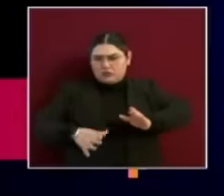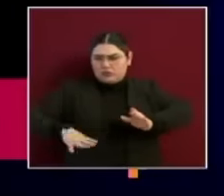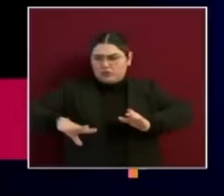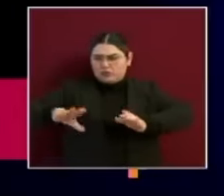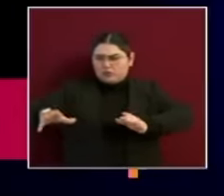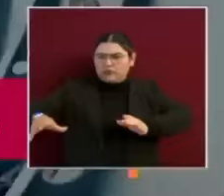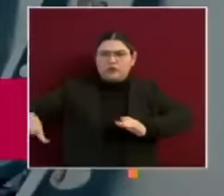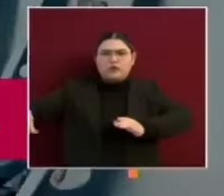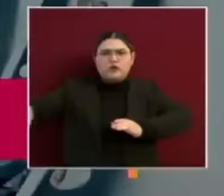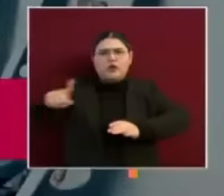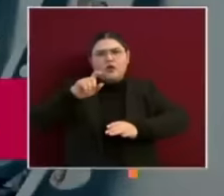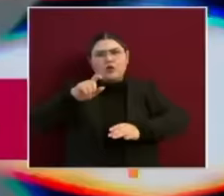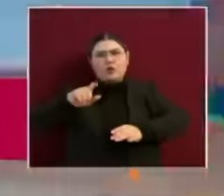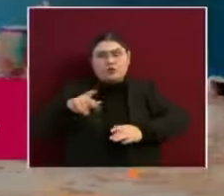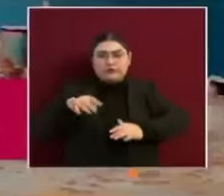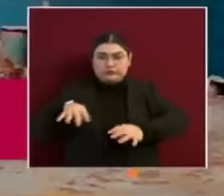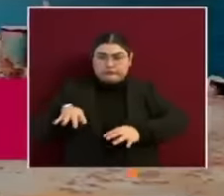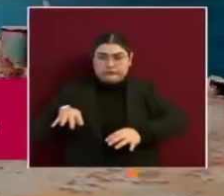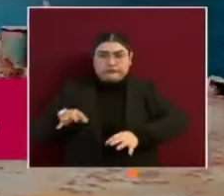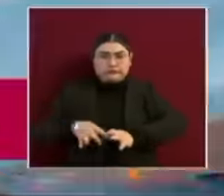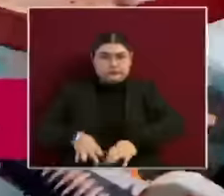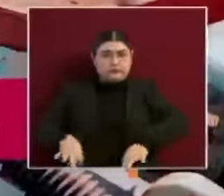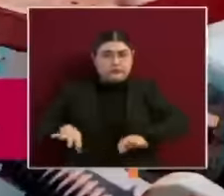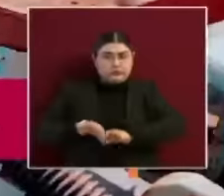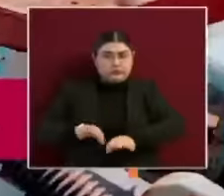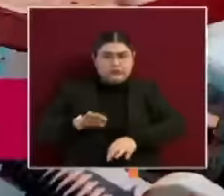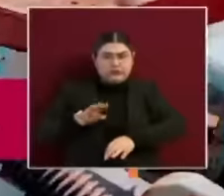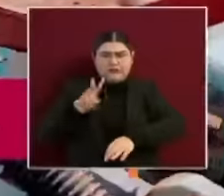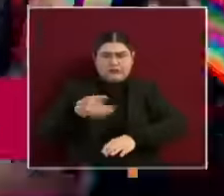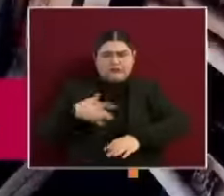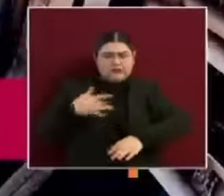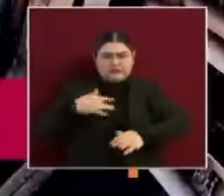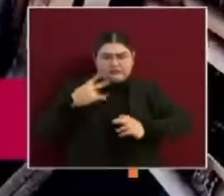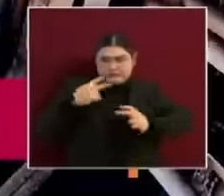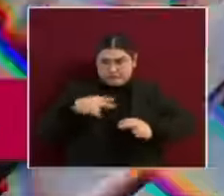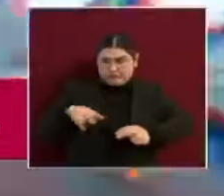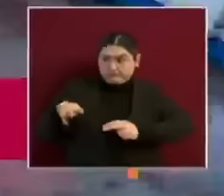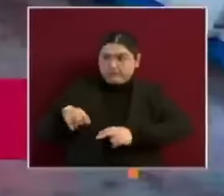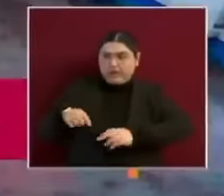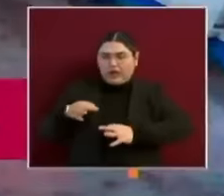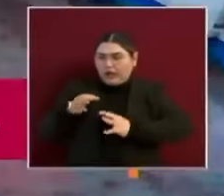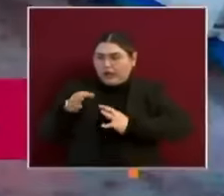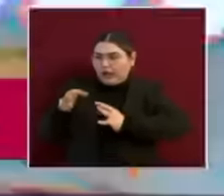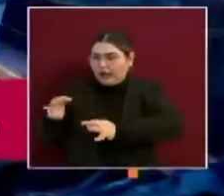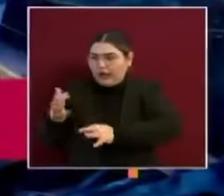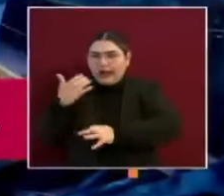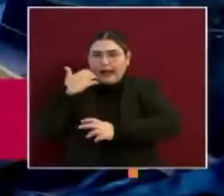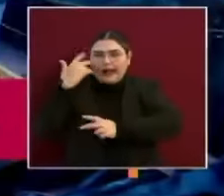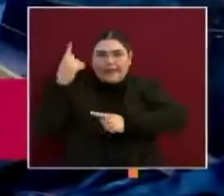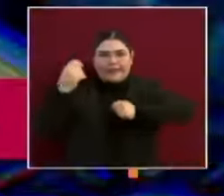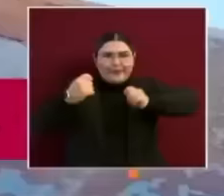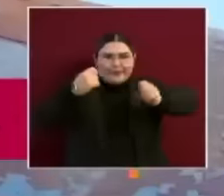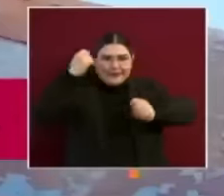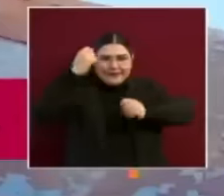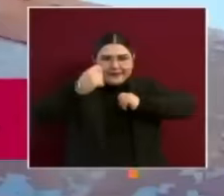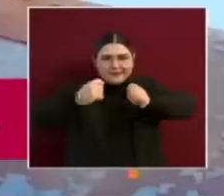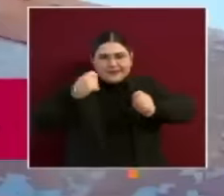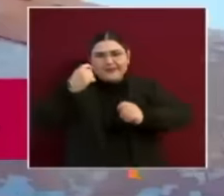son un atractivo impresionante para el turismo y